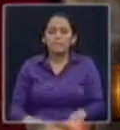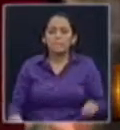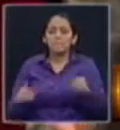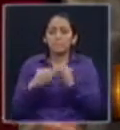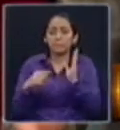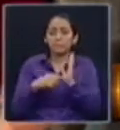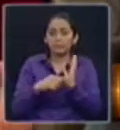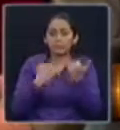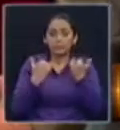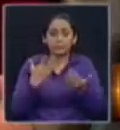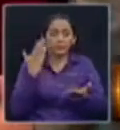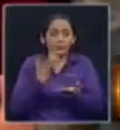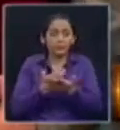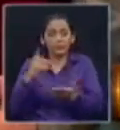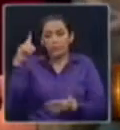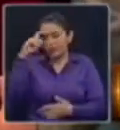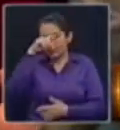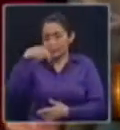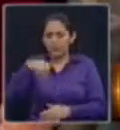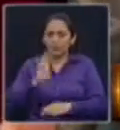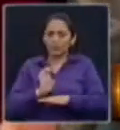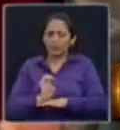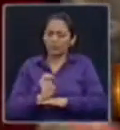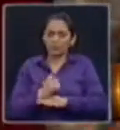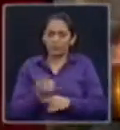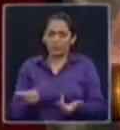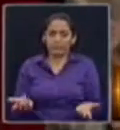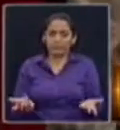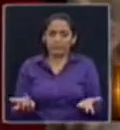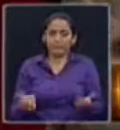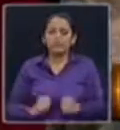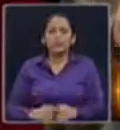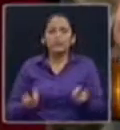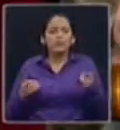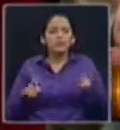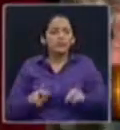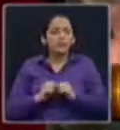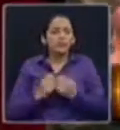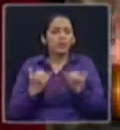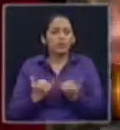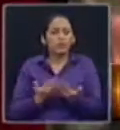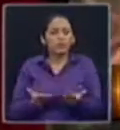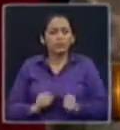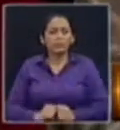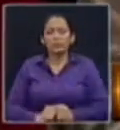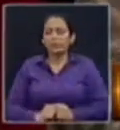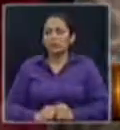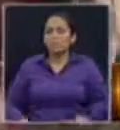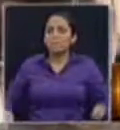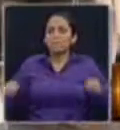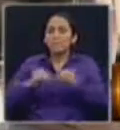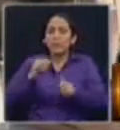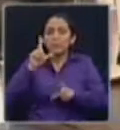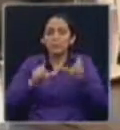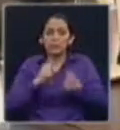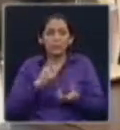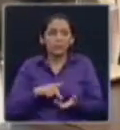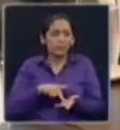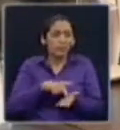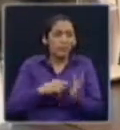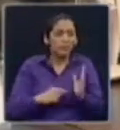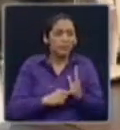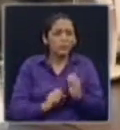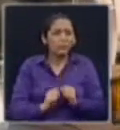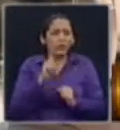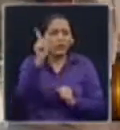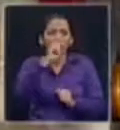una economía ya costosa como la ecuatoriana, y segundo, promoviendo e incitando el contrabando. Y analizan una